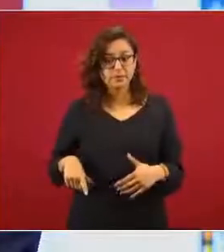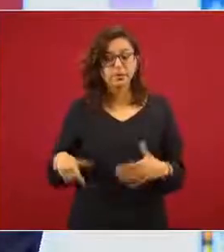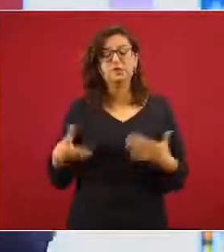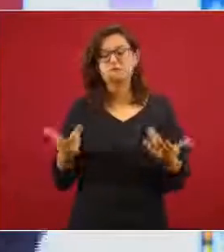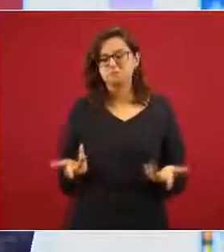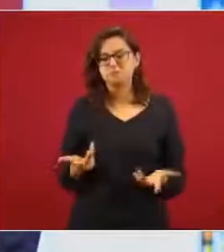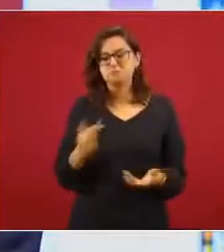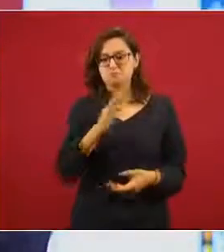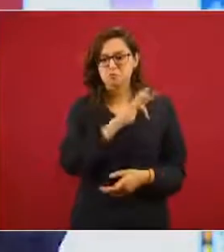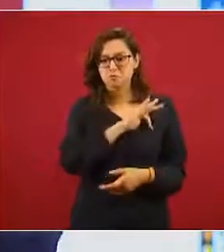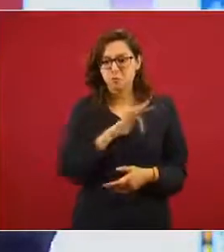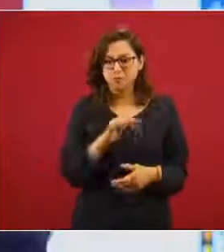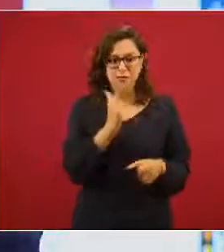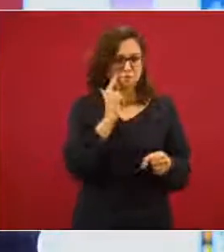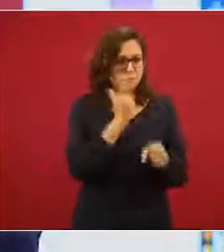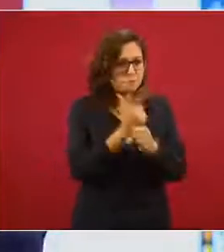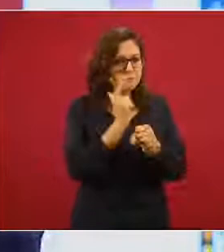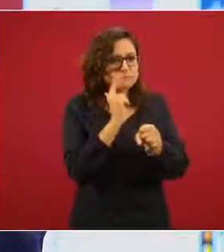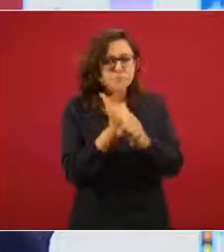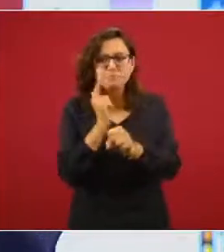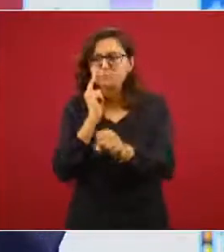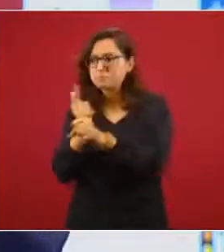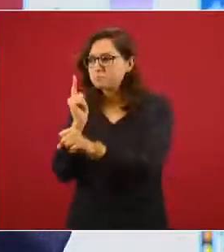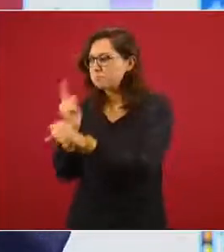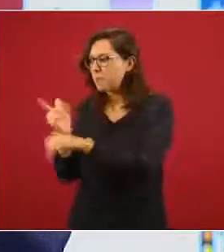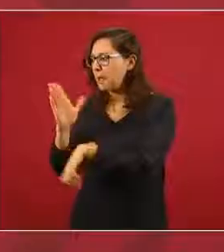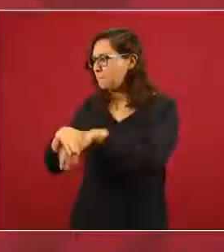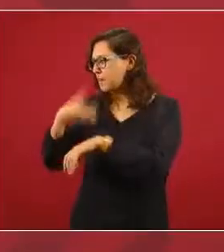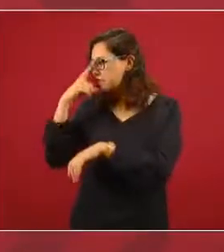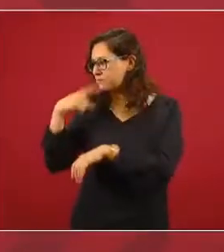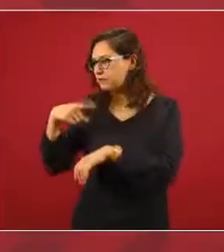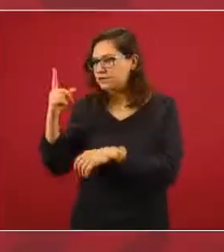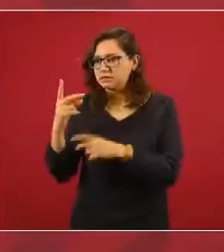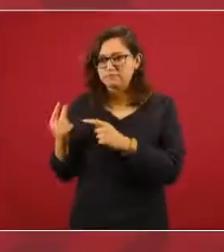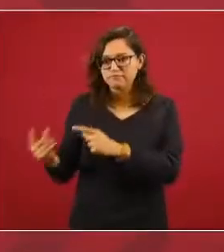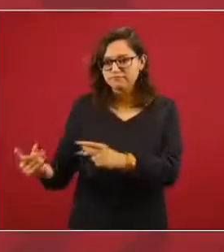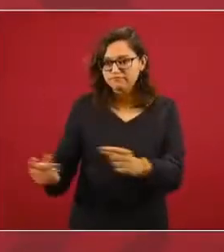mayor capacidad para este trabajo comunitario, pero otras entidades lo han logrado también.